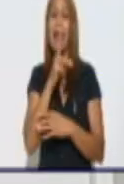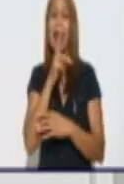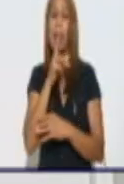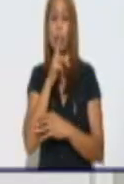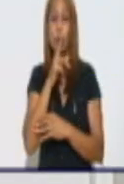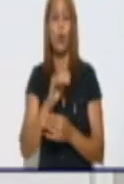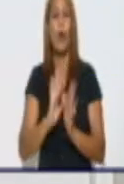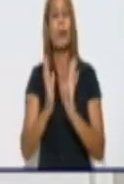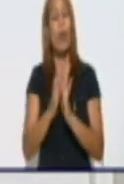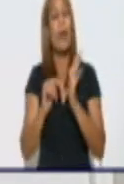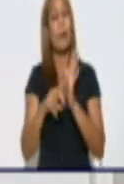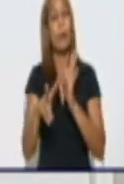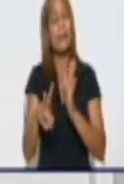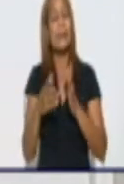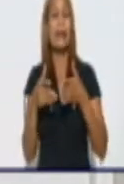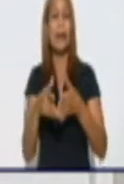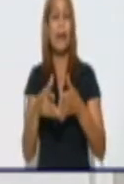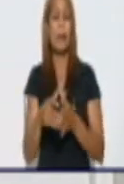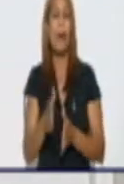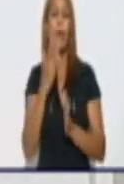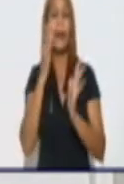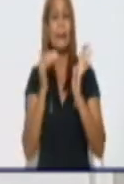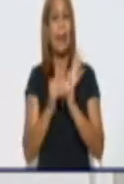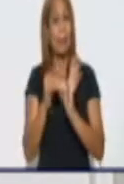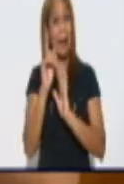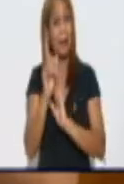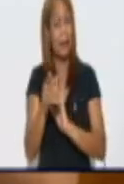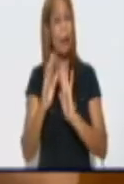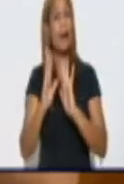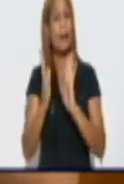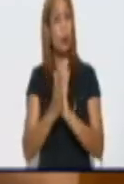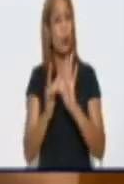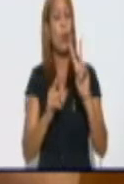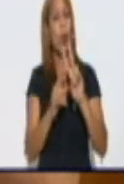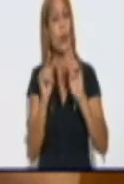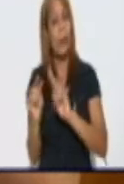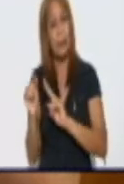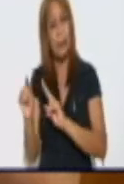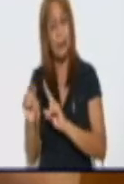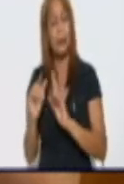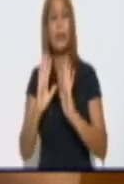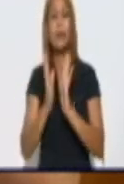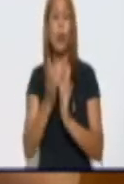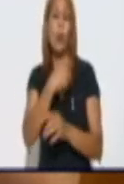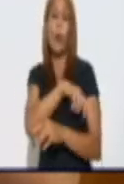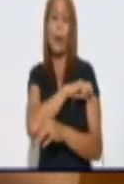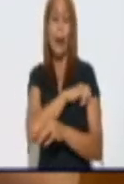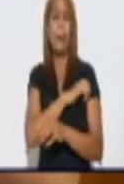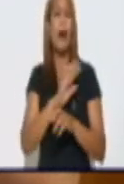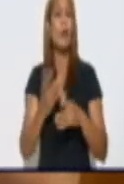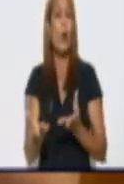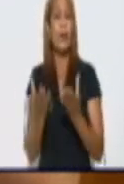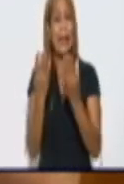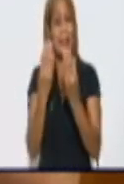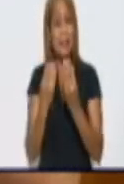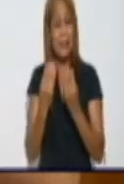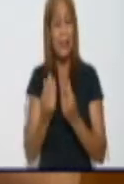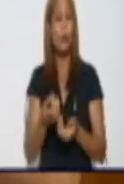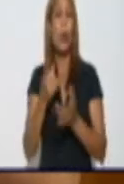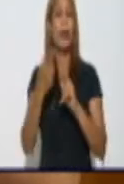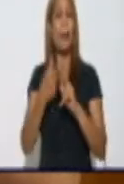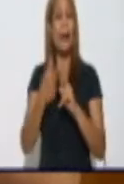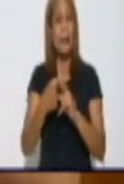tardes, Junel, para ti y los demás televidentes. Bueno, comenzar diciendo que Bayamo tuvo afectaciones